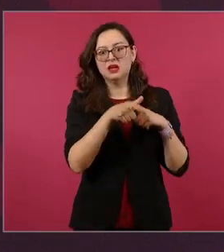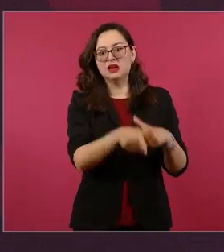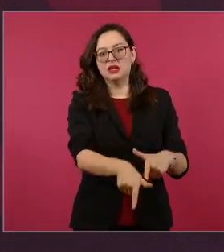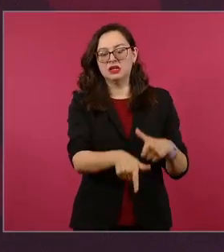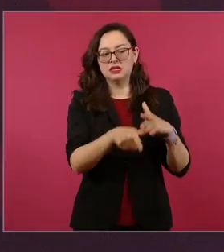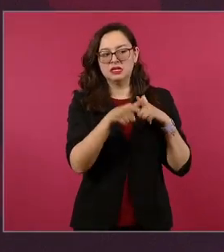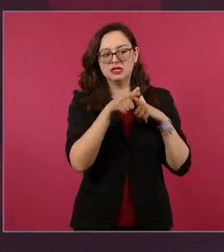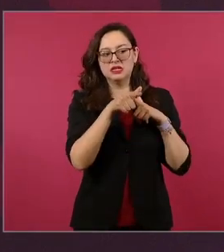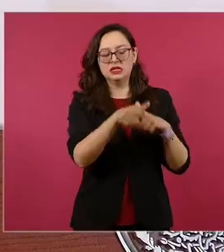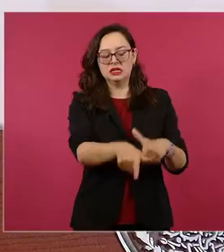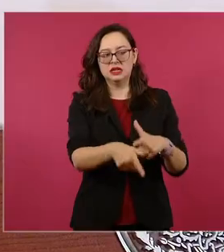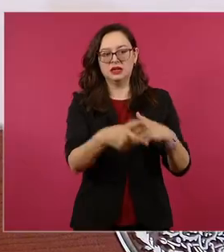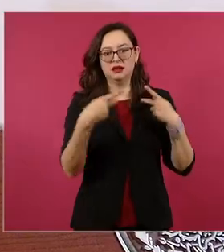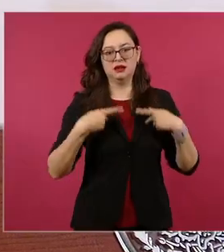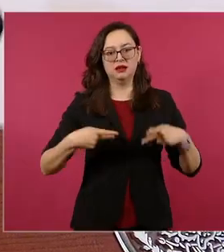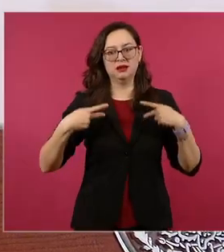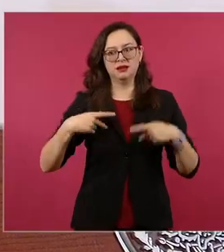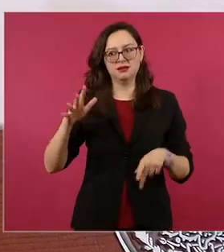idearon, inventaron,